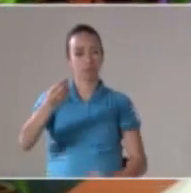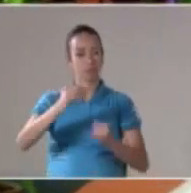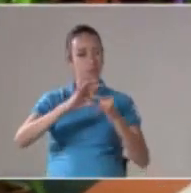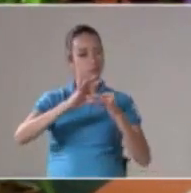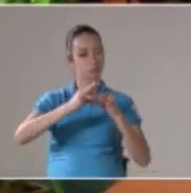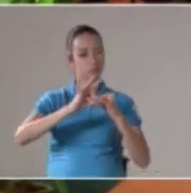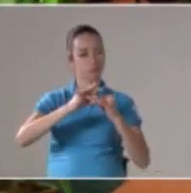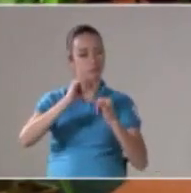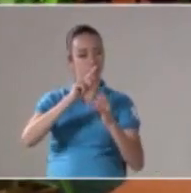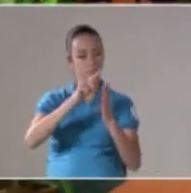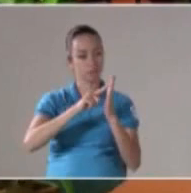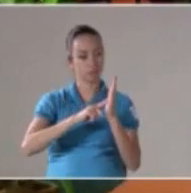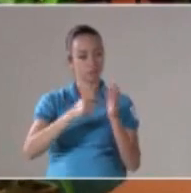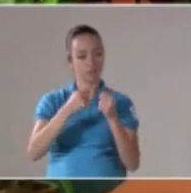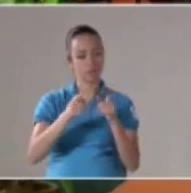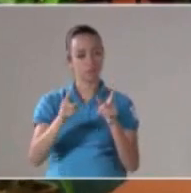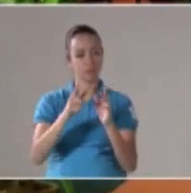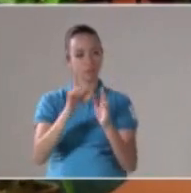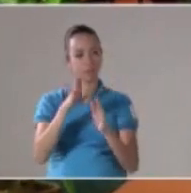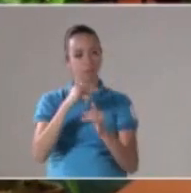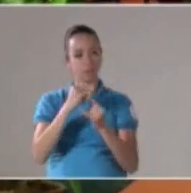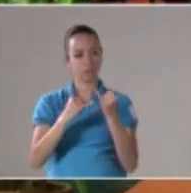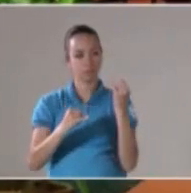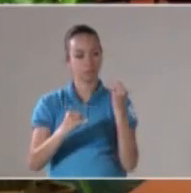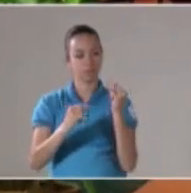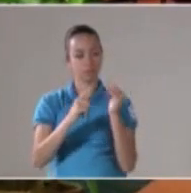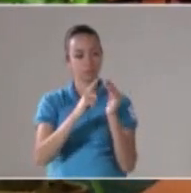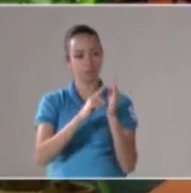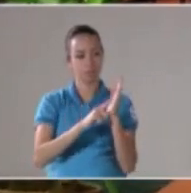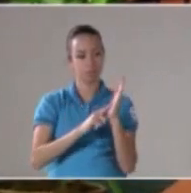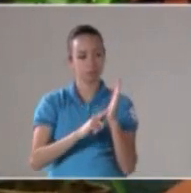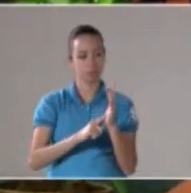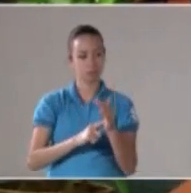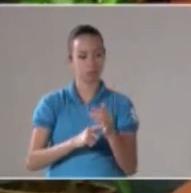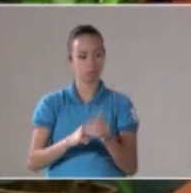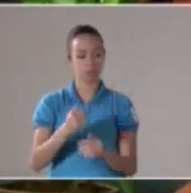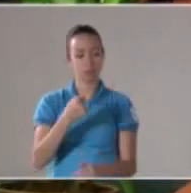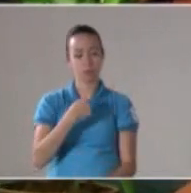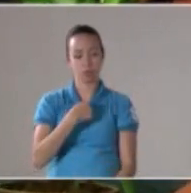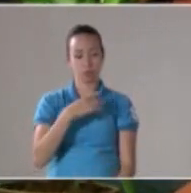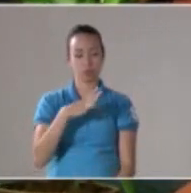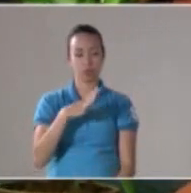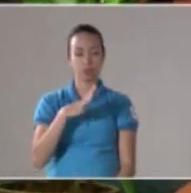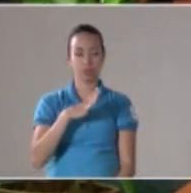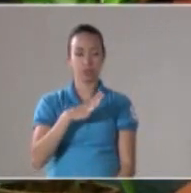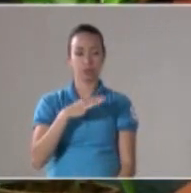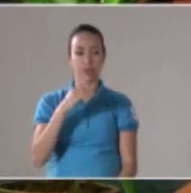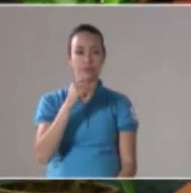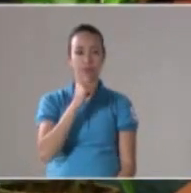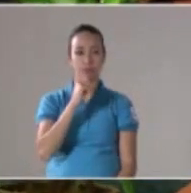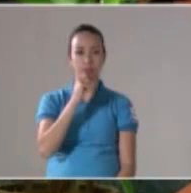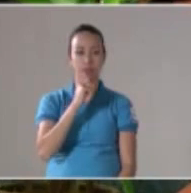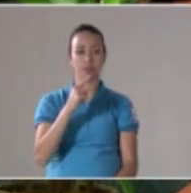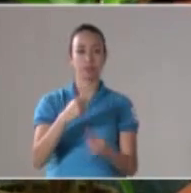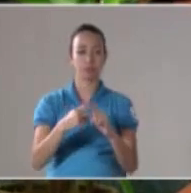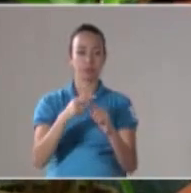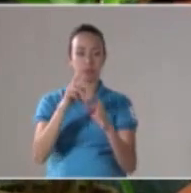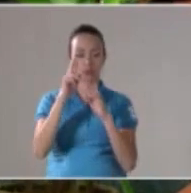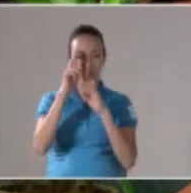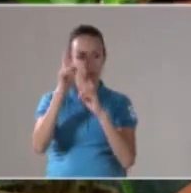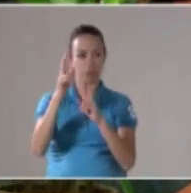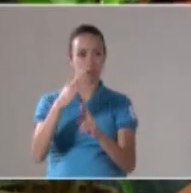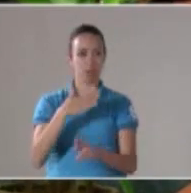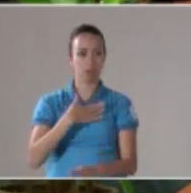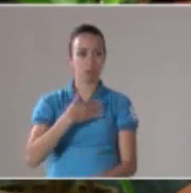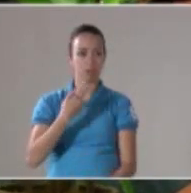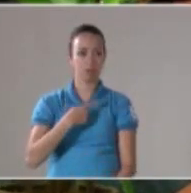pero termina de leerla. Te voy a decir cómo dice la Biblia en las Américas. Yo he tenido paciencia con ustedes por respeto a mí mismo. Ahí donde